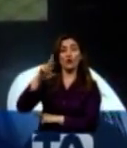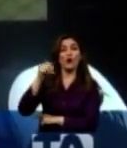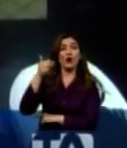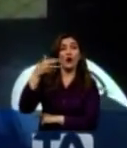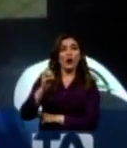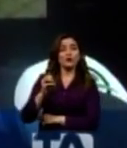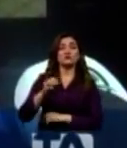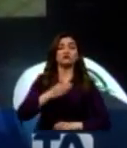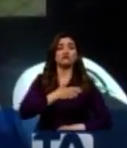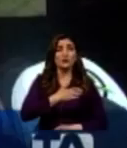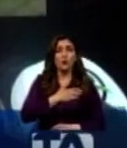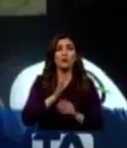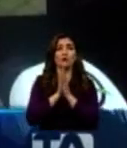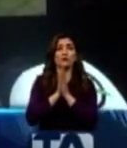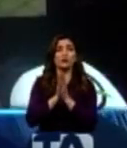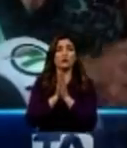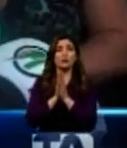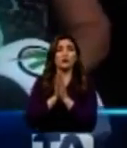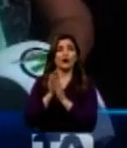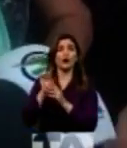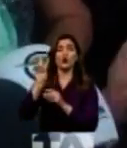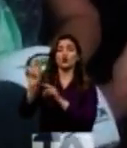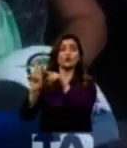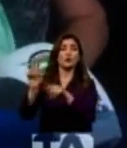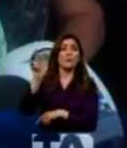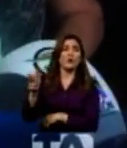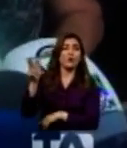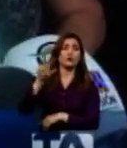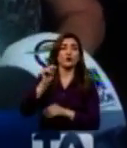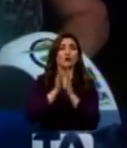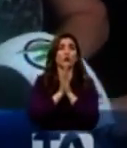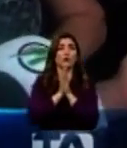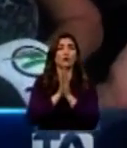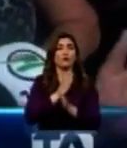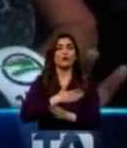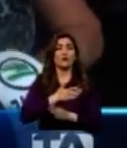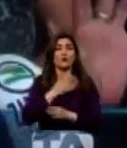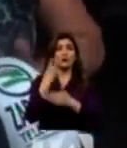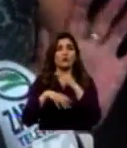corazón y no lo mate. Queremos que mi hijo salga vivo, que